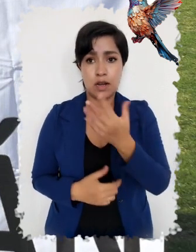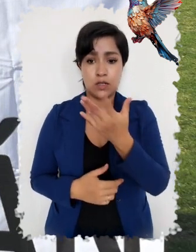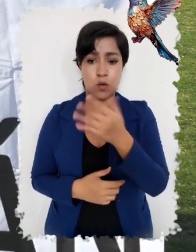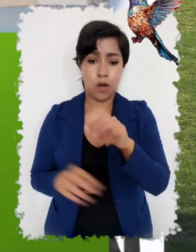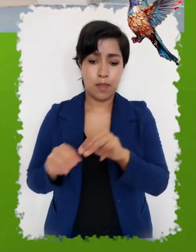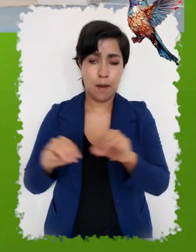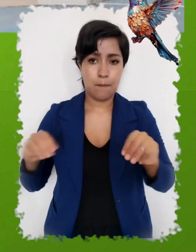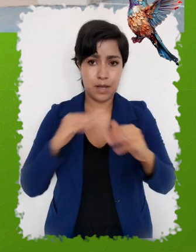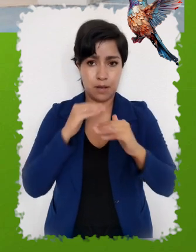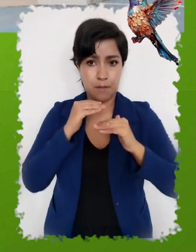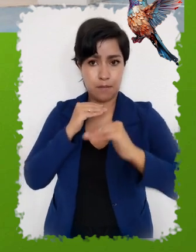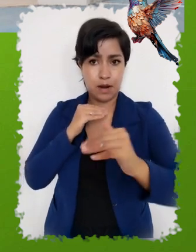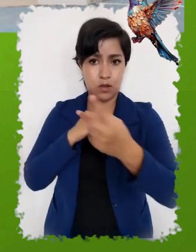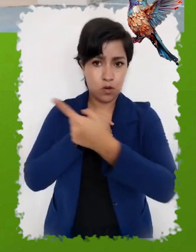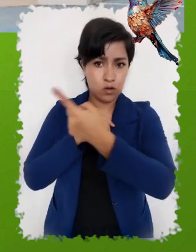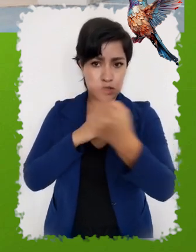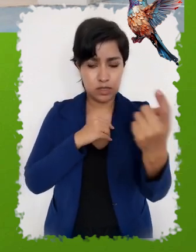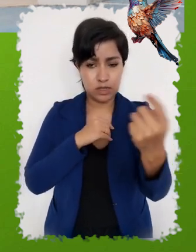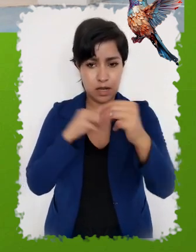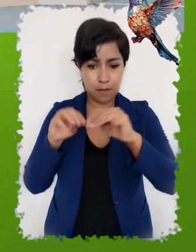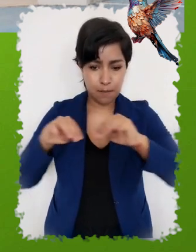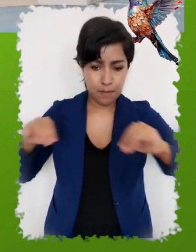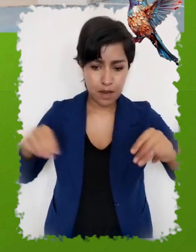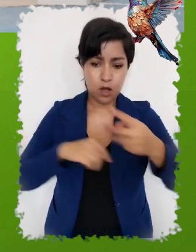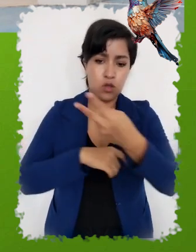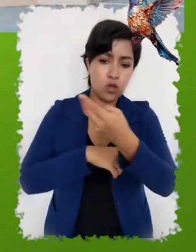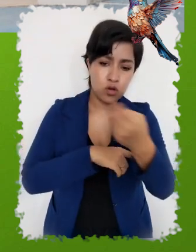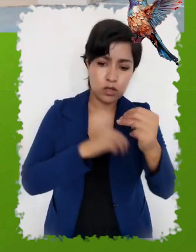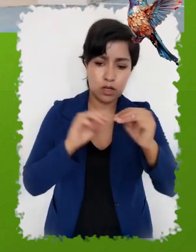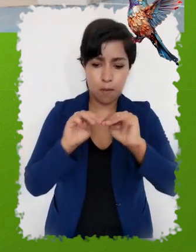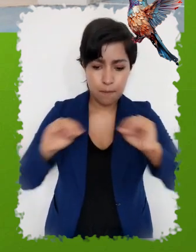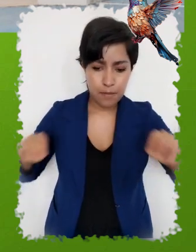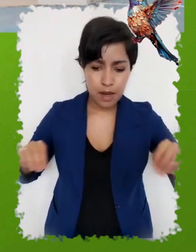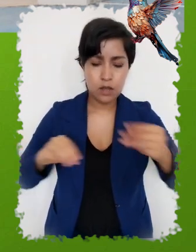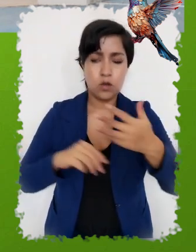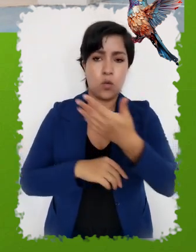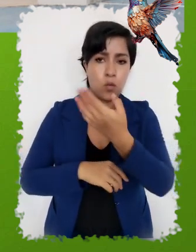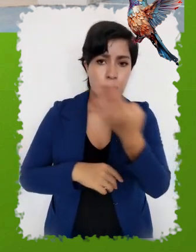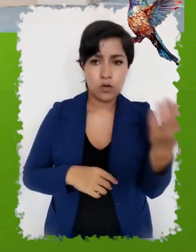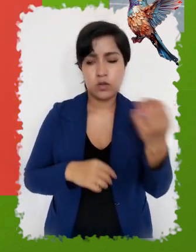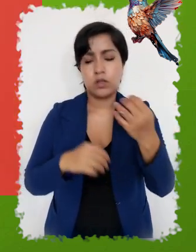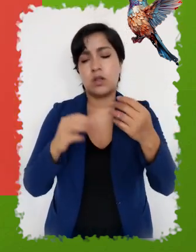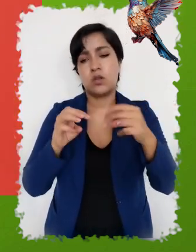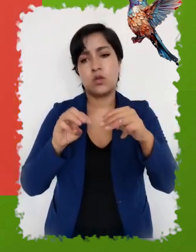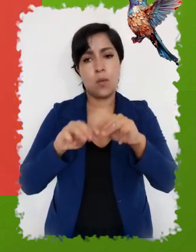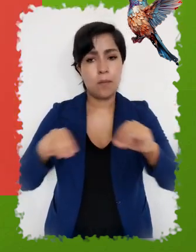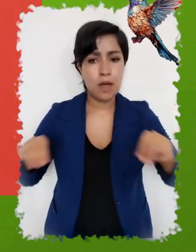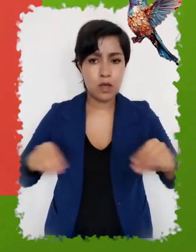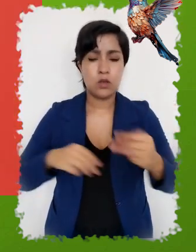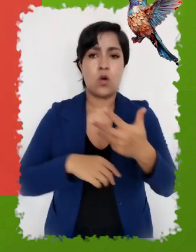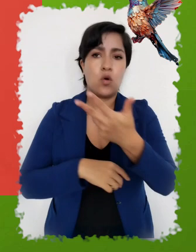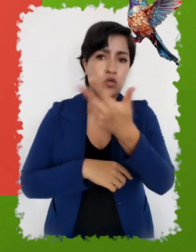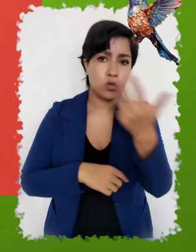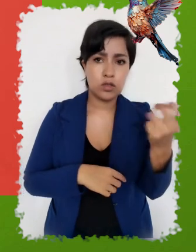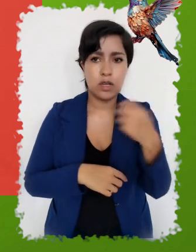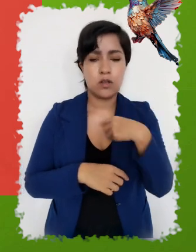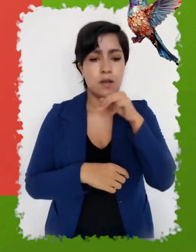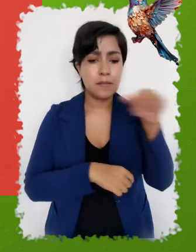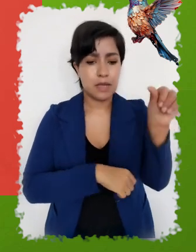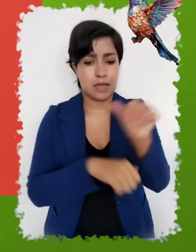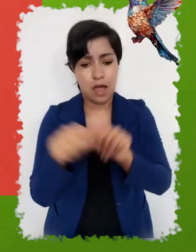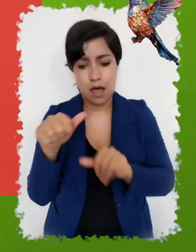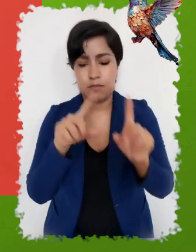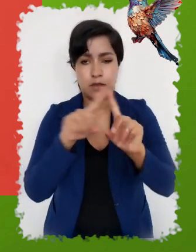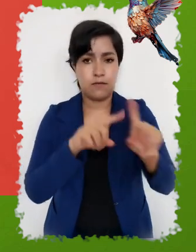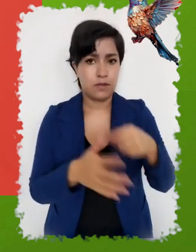desde 50 Met plano 100 200 400 800 relevos 4 por 100 4 por 50 todas